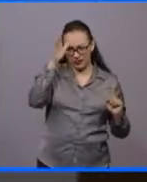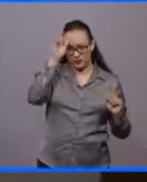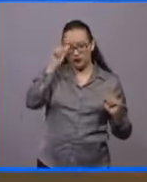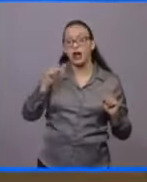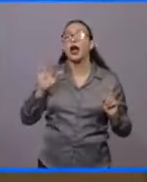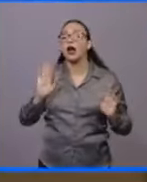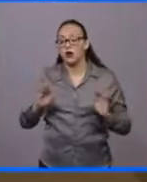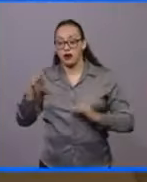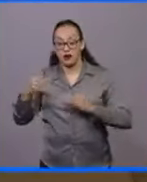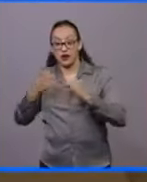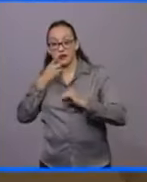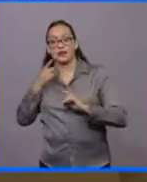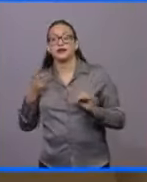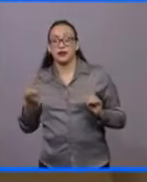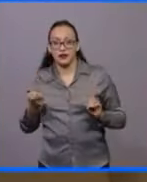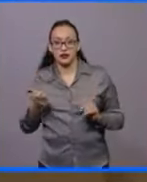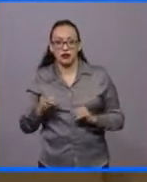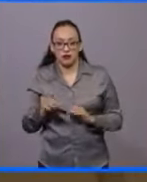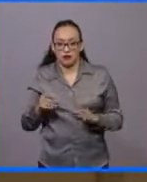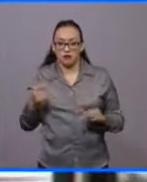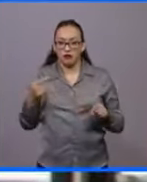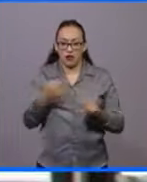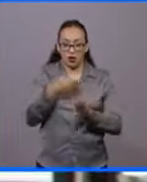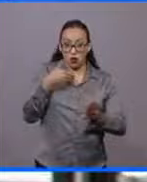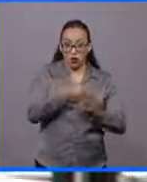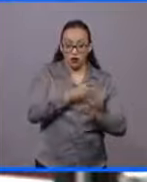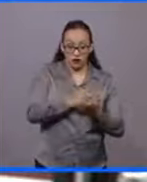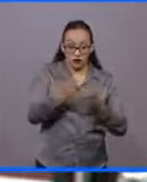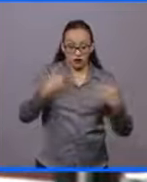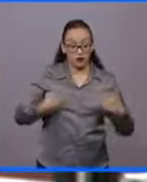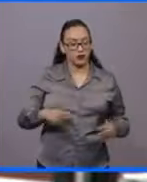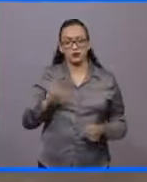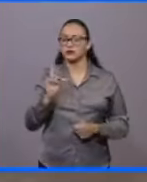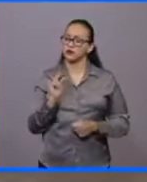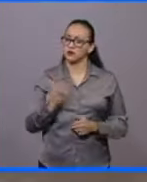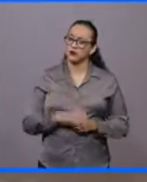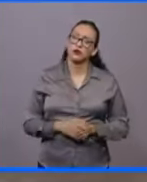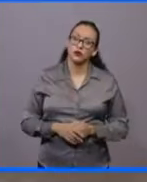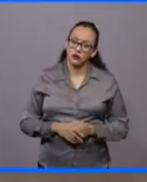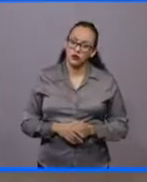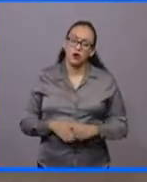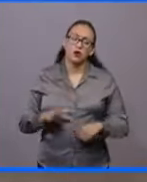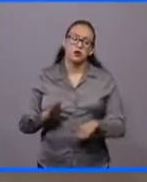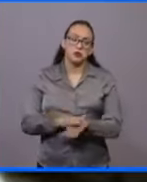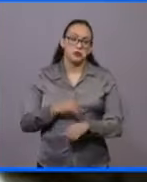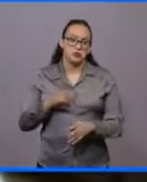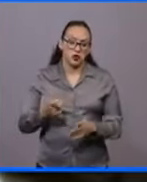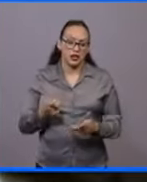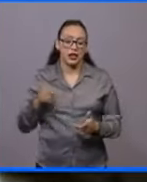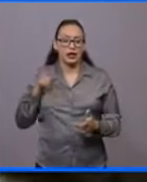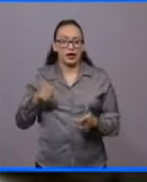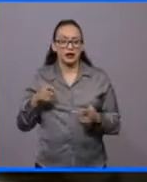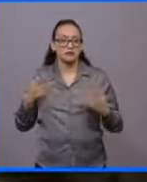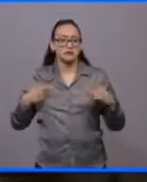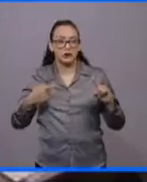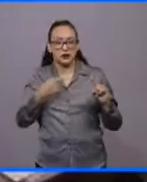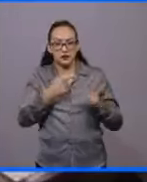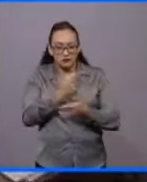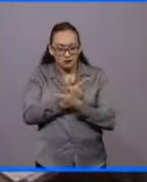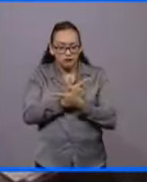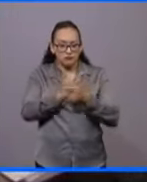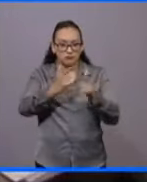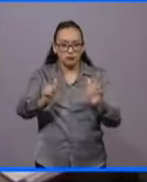afecte de manera irreparable precisamente derechos humanos, ya que por sí sola no genera consecuencias sobre la libertad de la persona